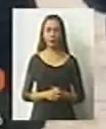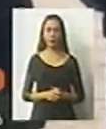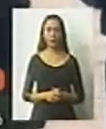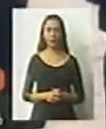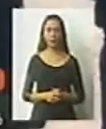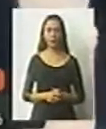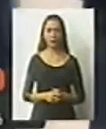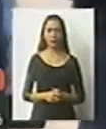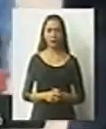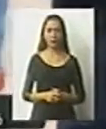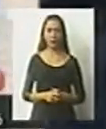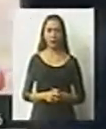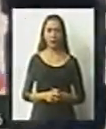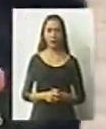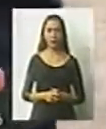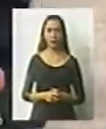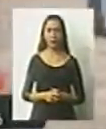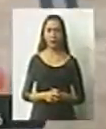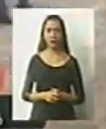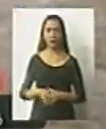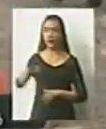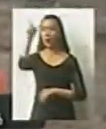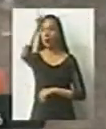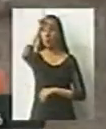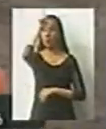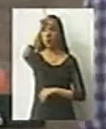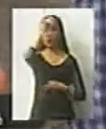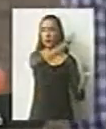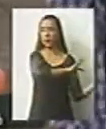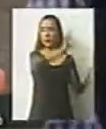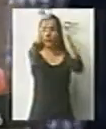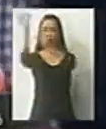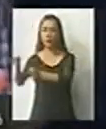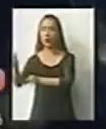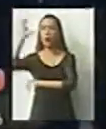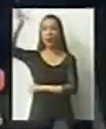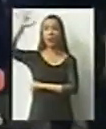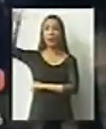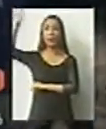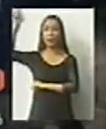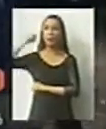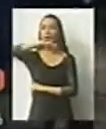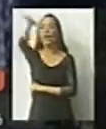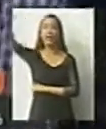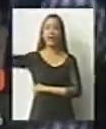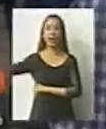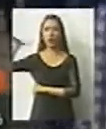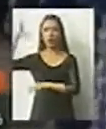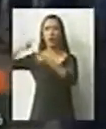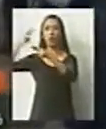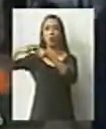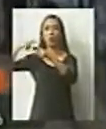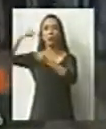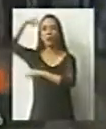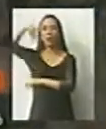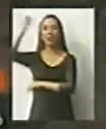digamos así, el traslado de personal policial hacia la localidad de Carmen, más concretamente hacia Finca La Nación, donde se tenía que proceder